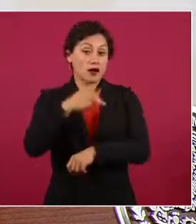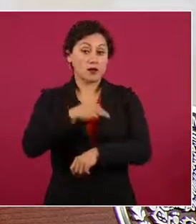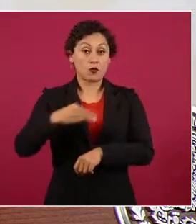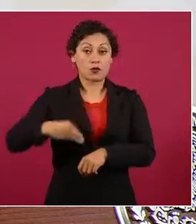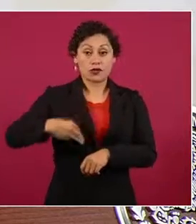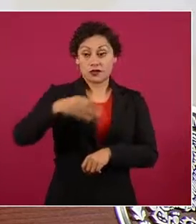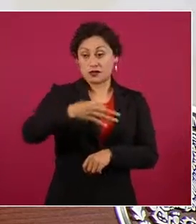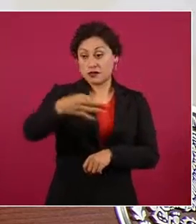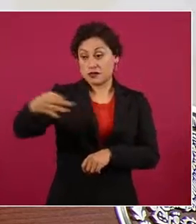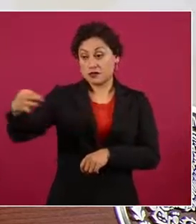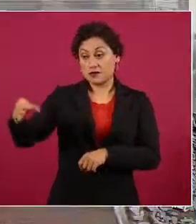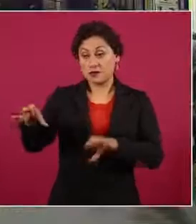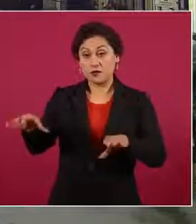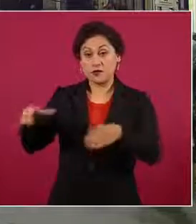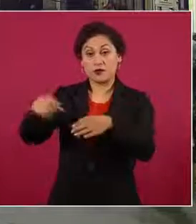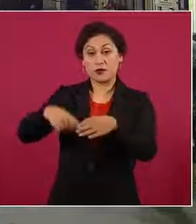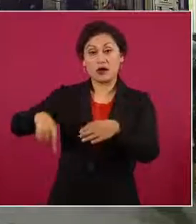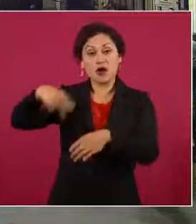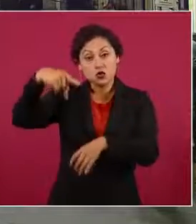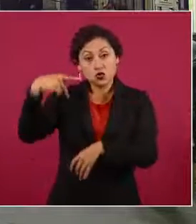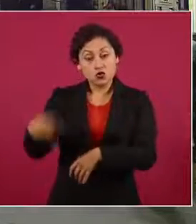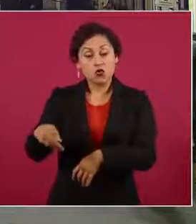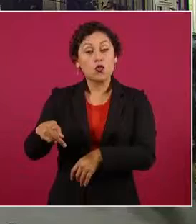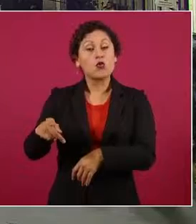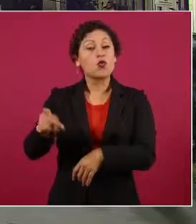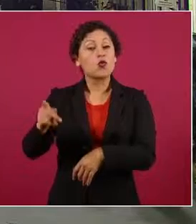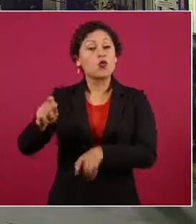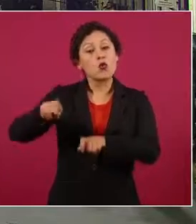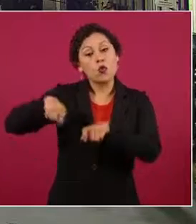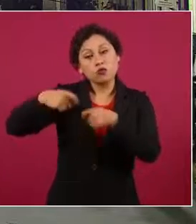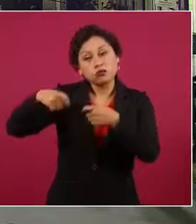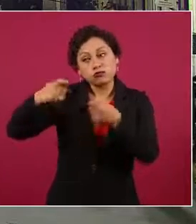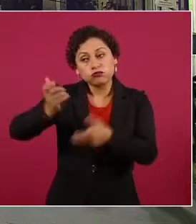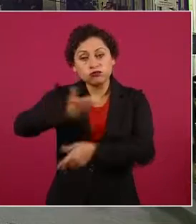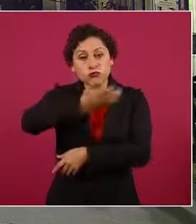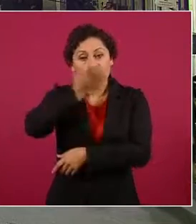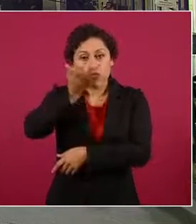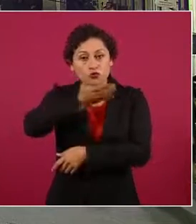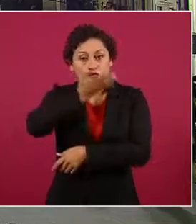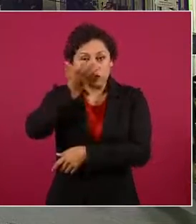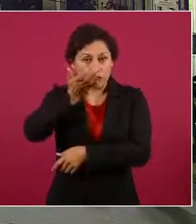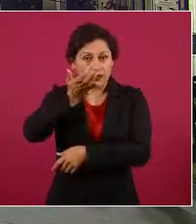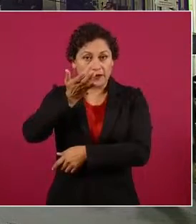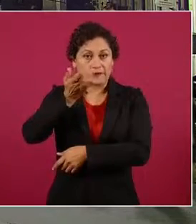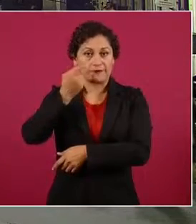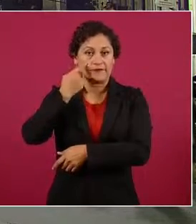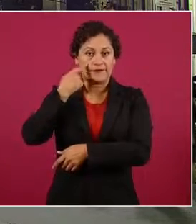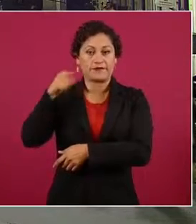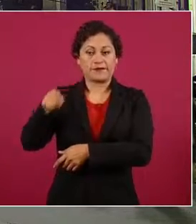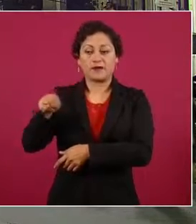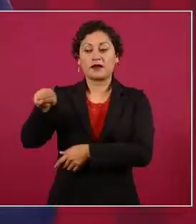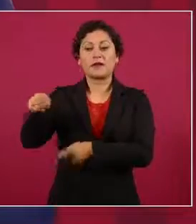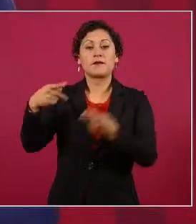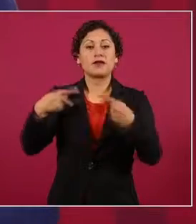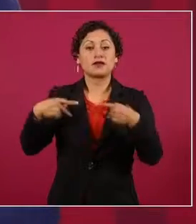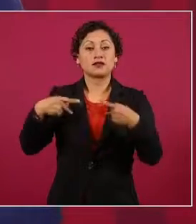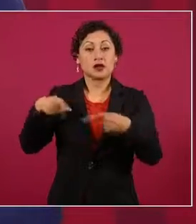en donde el que hace campaña no sale,